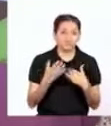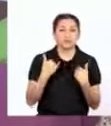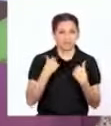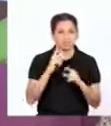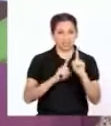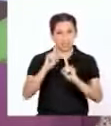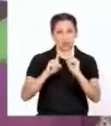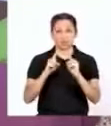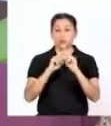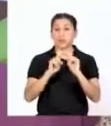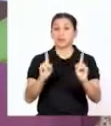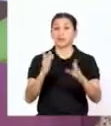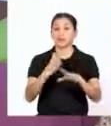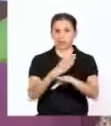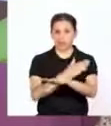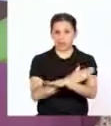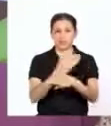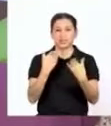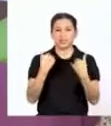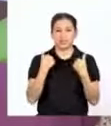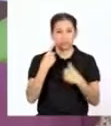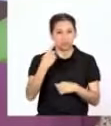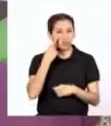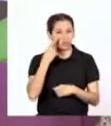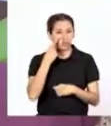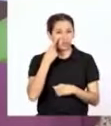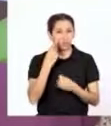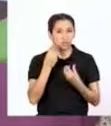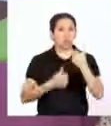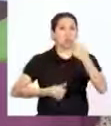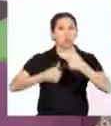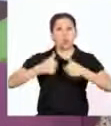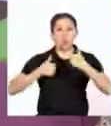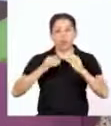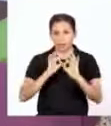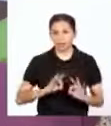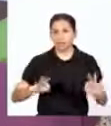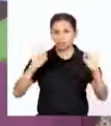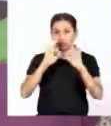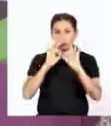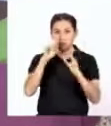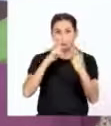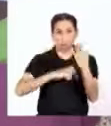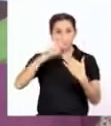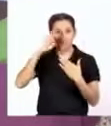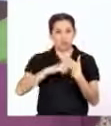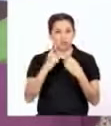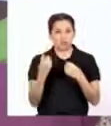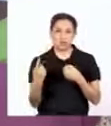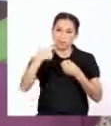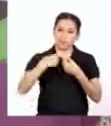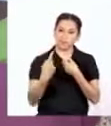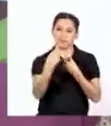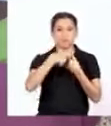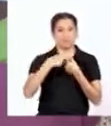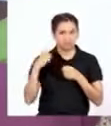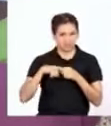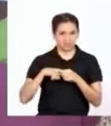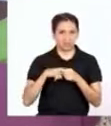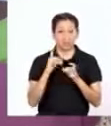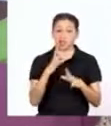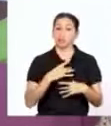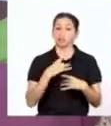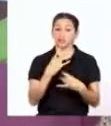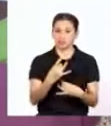comenzar? Tengo algunas, pero antes creo que debemos conocer cuál es la importancia de un proyecto participativo.